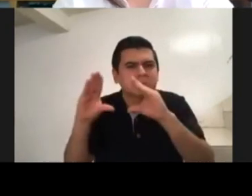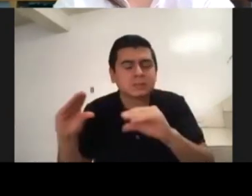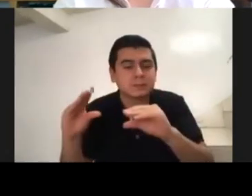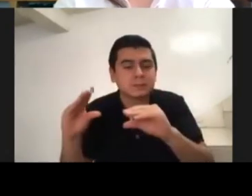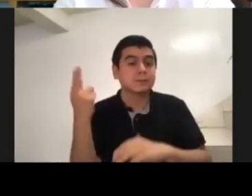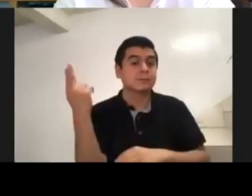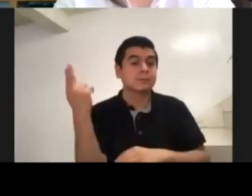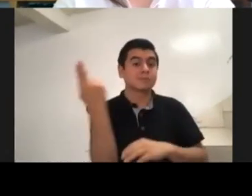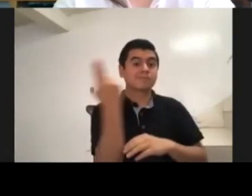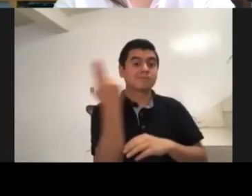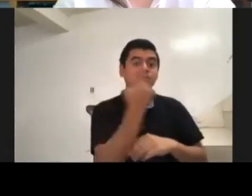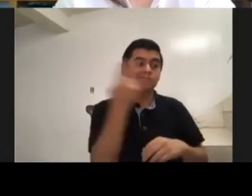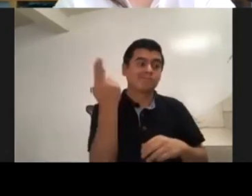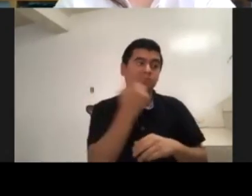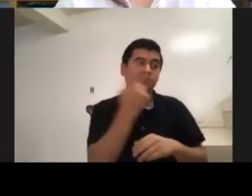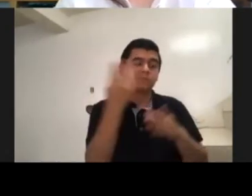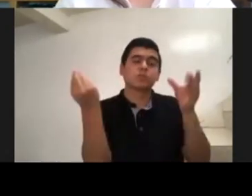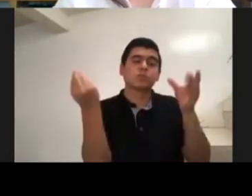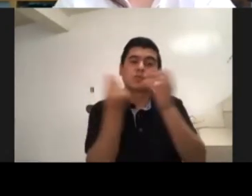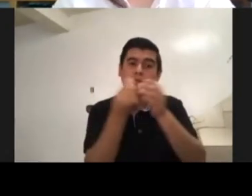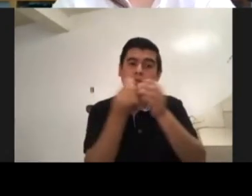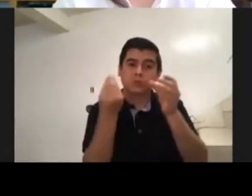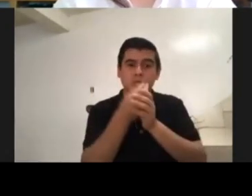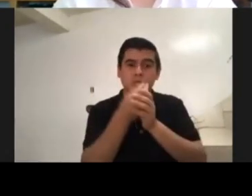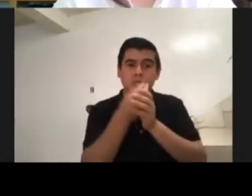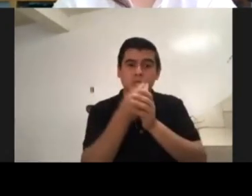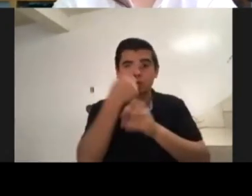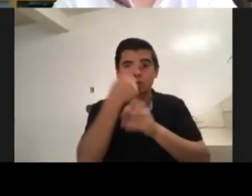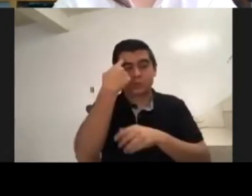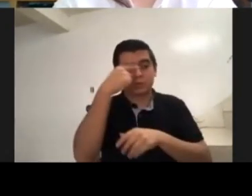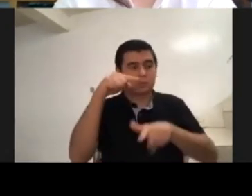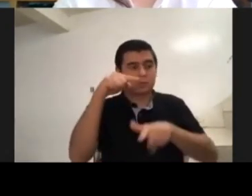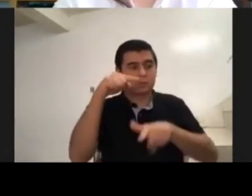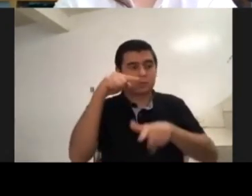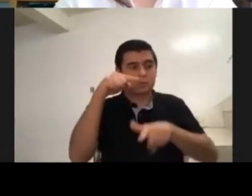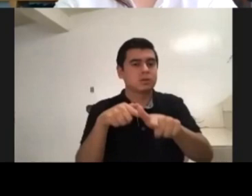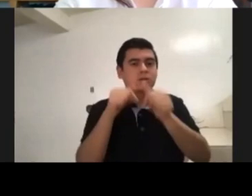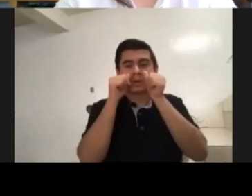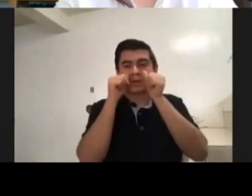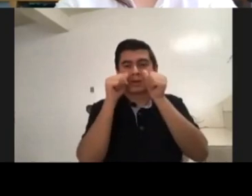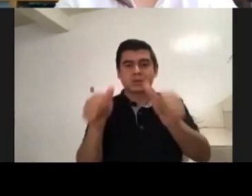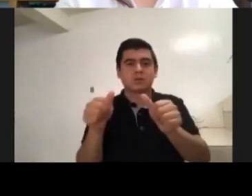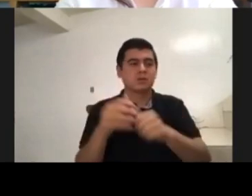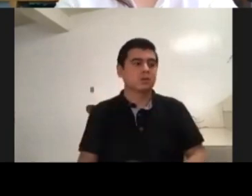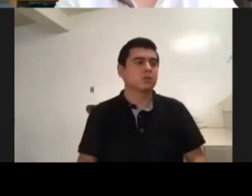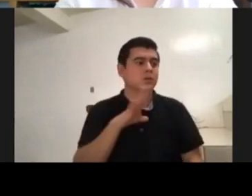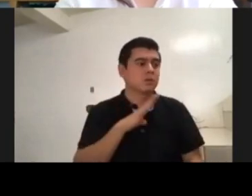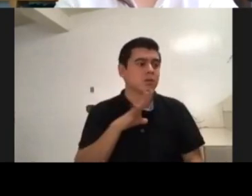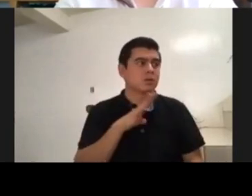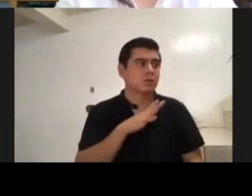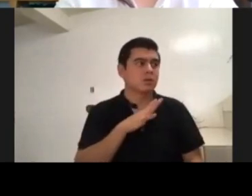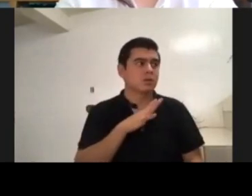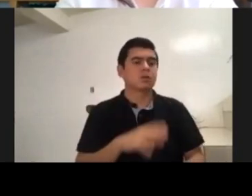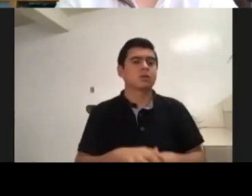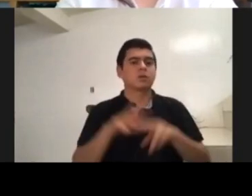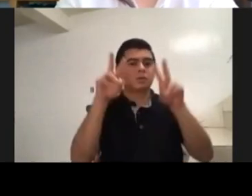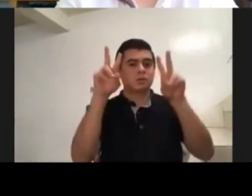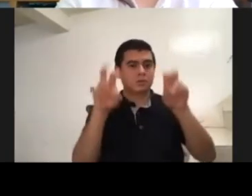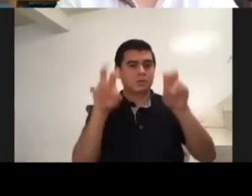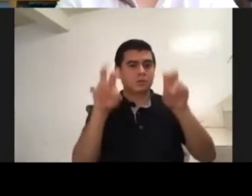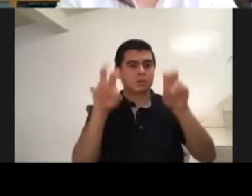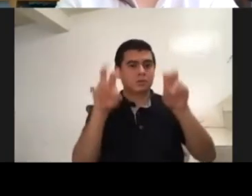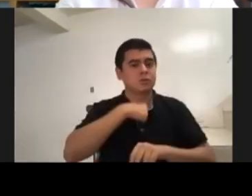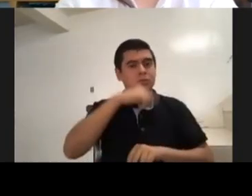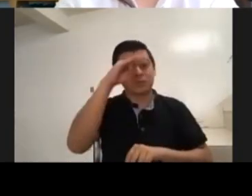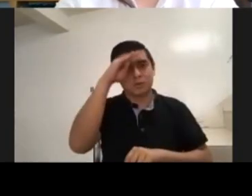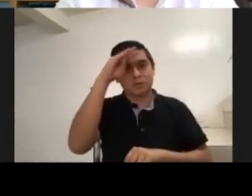responden del mismo modo a la atención que le ponemos. Eso es otro tema que me parece clave. Ahora, por otra parte, también creo